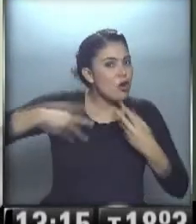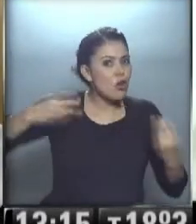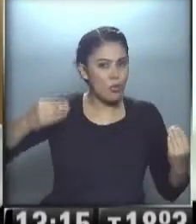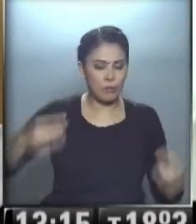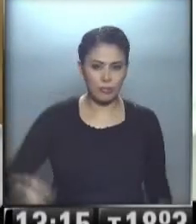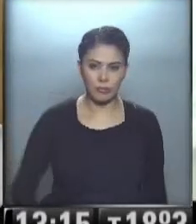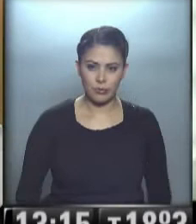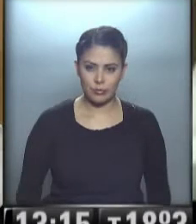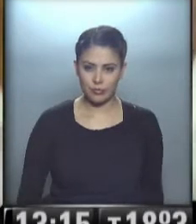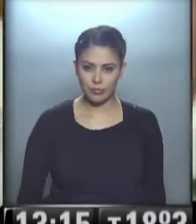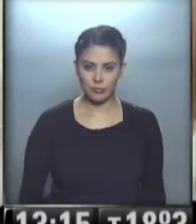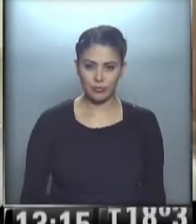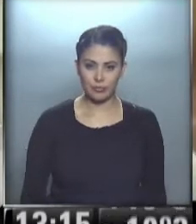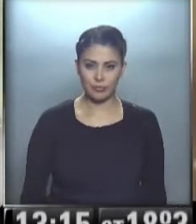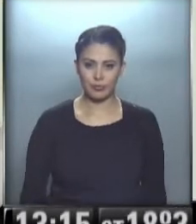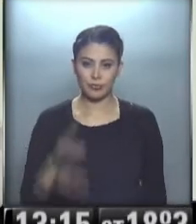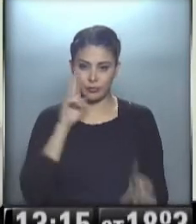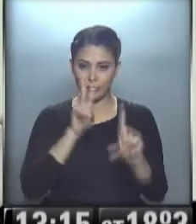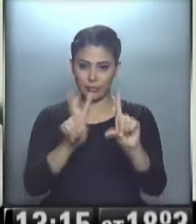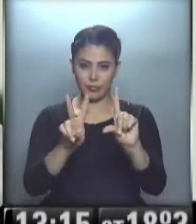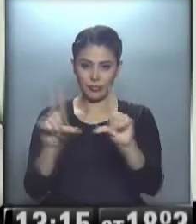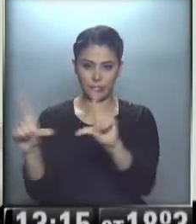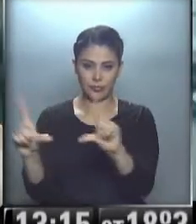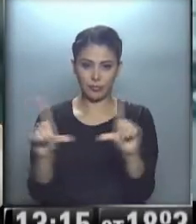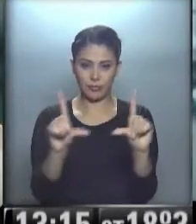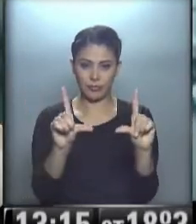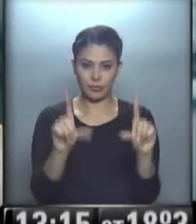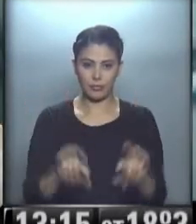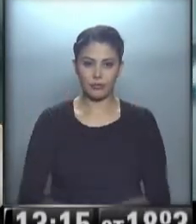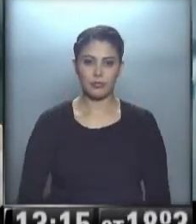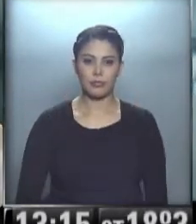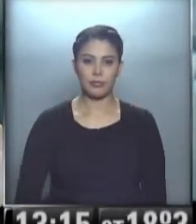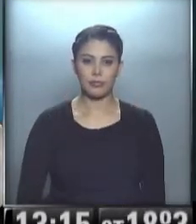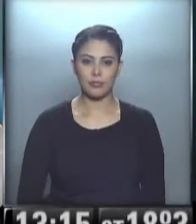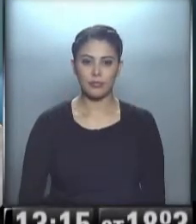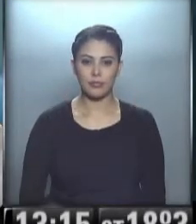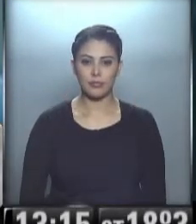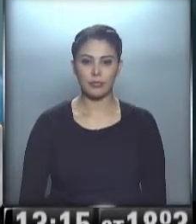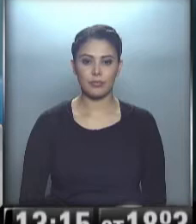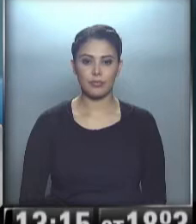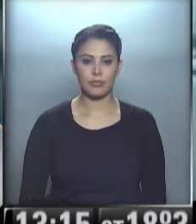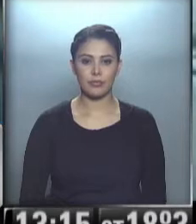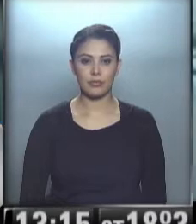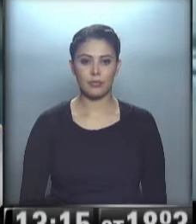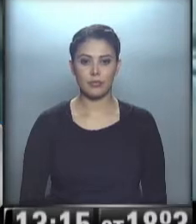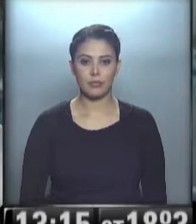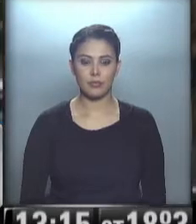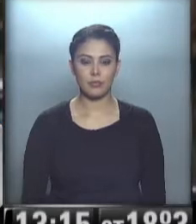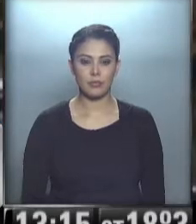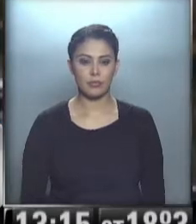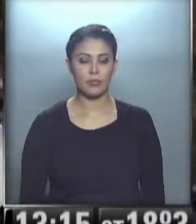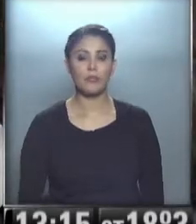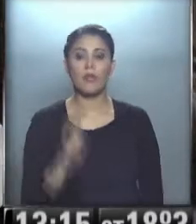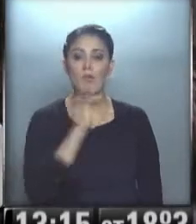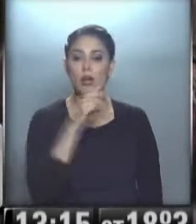vida. Te vas, me dejás, volvés, sos un cura. Ahora sos un cura. Te conocí a todas estas personas. Eran mis pacientes. Quería ser